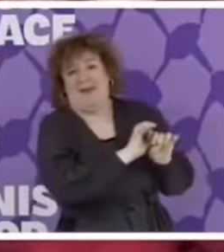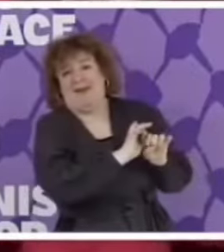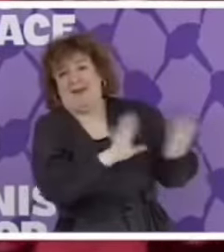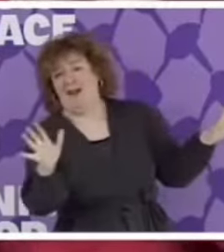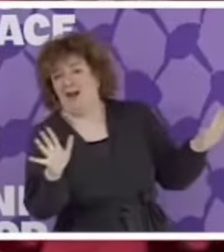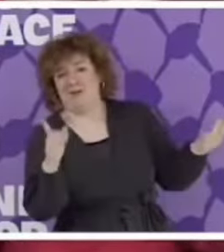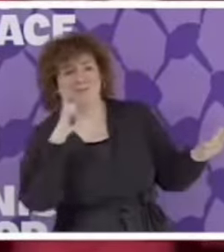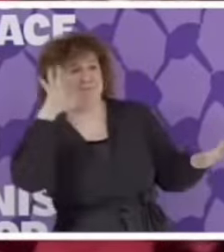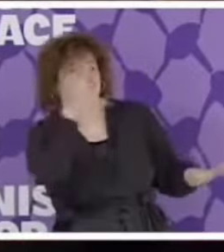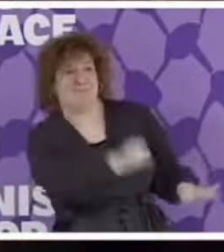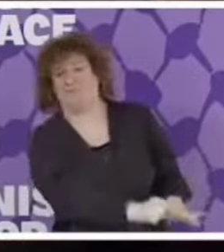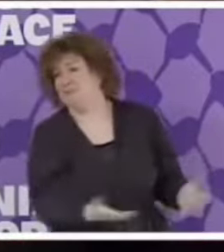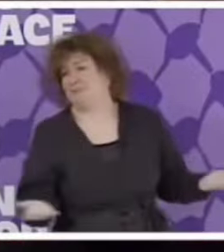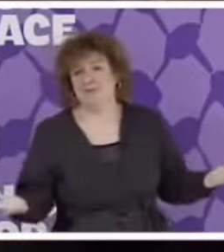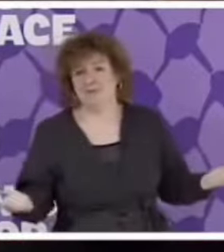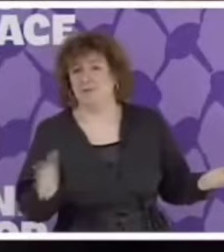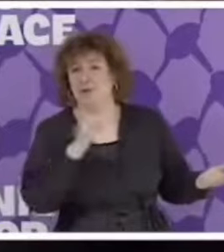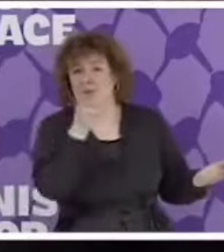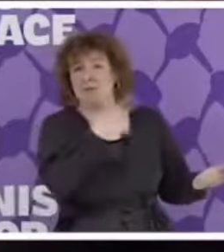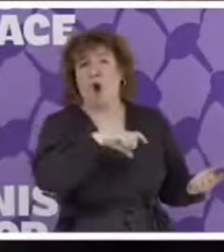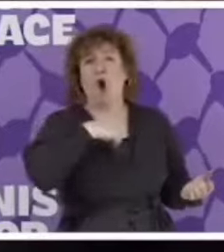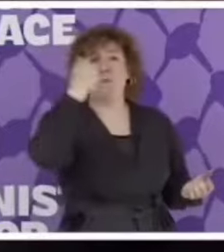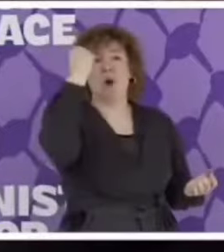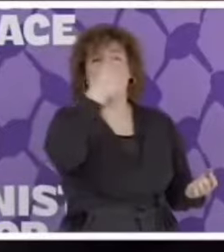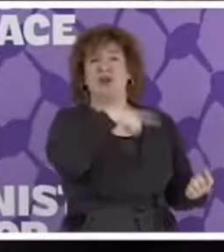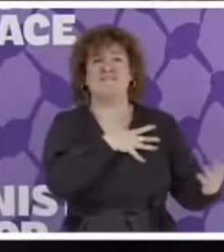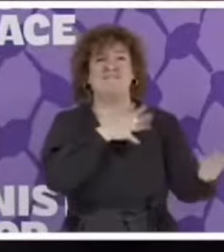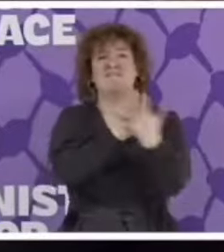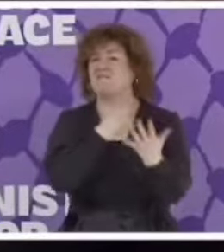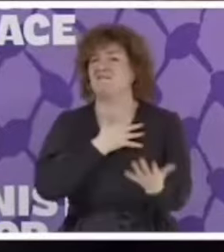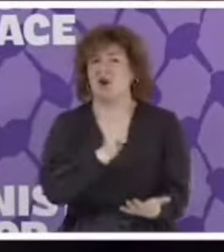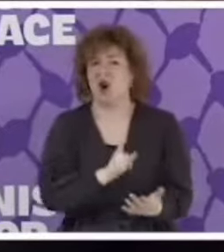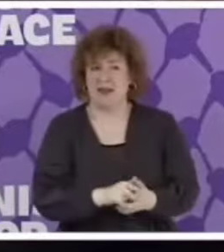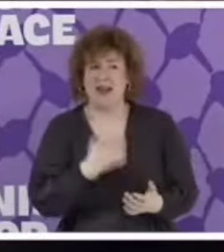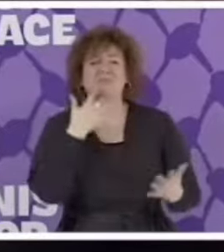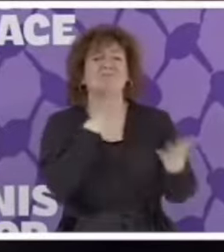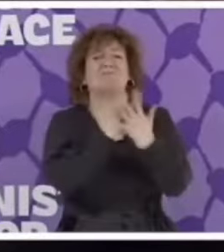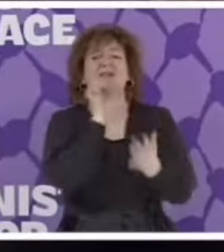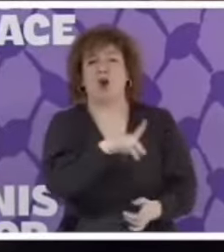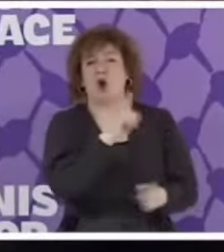quieren enfrentarse a los más poderosos de Estados Unidos.